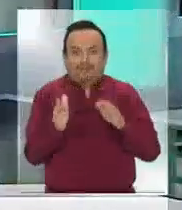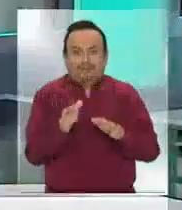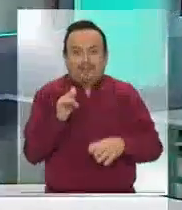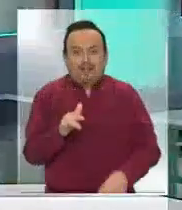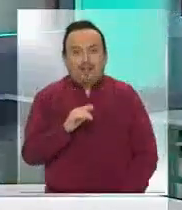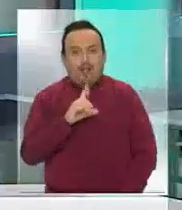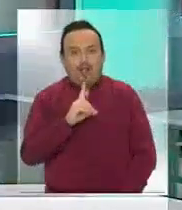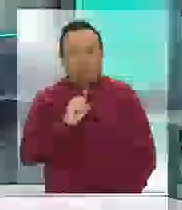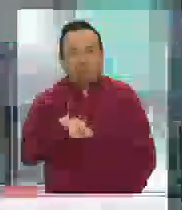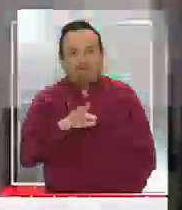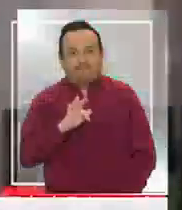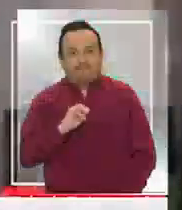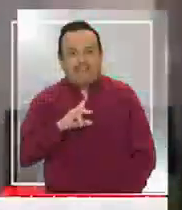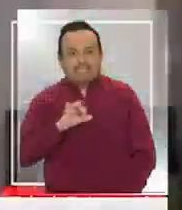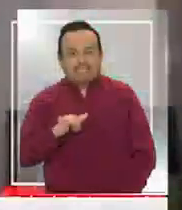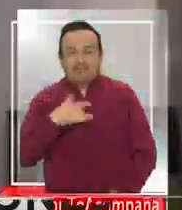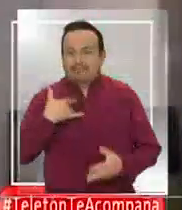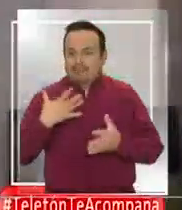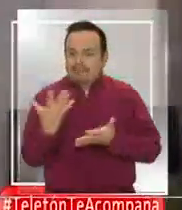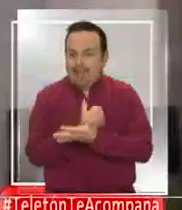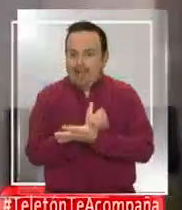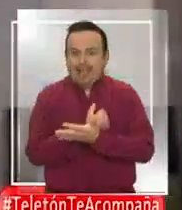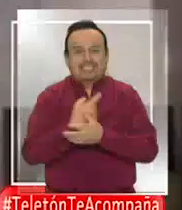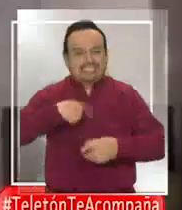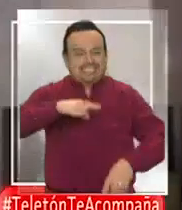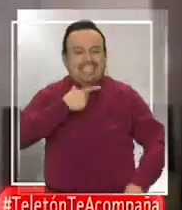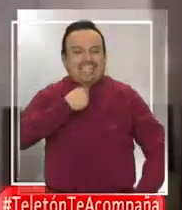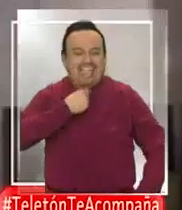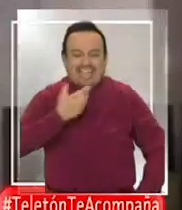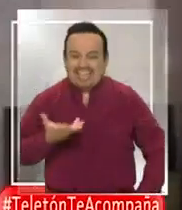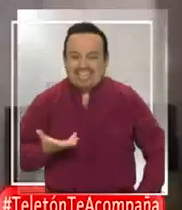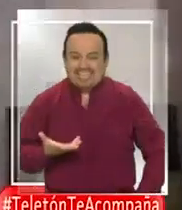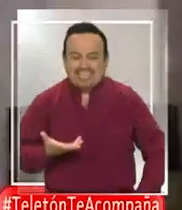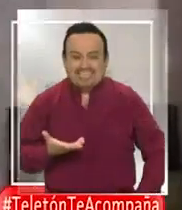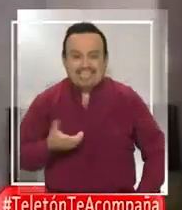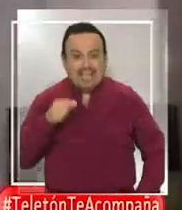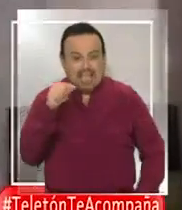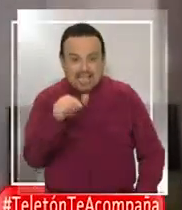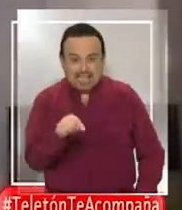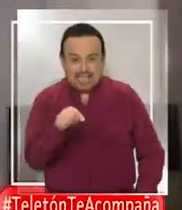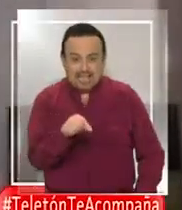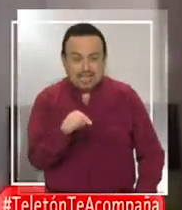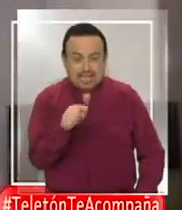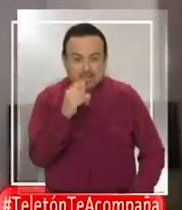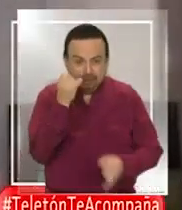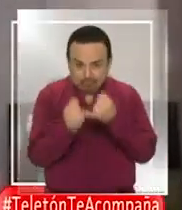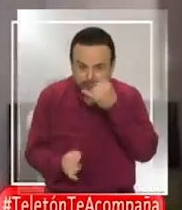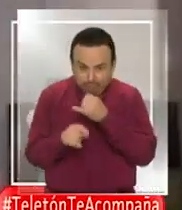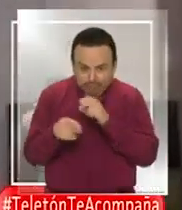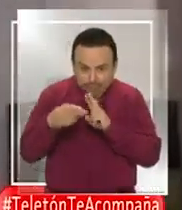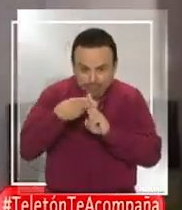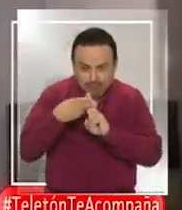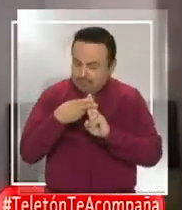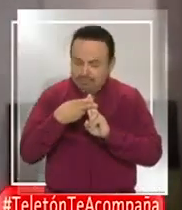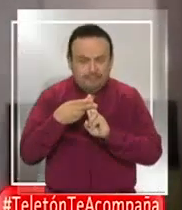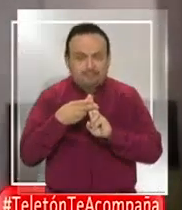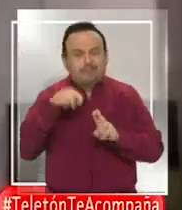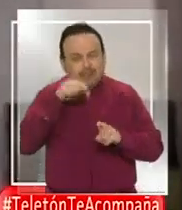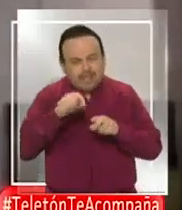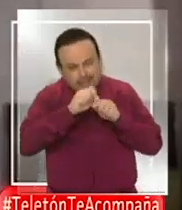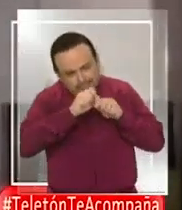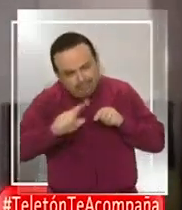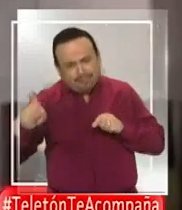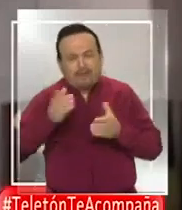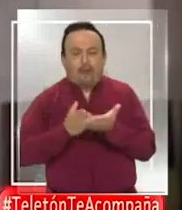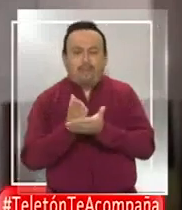Francisco. Hemos logrado lo que queríamos, pero aquí no termina la Teletón. Aquí empieza